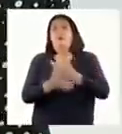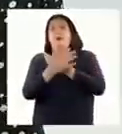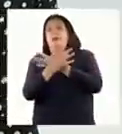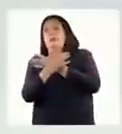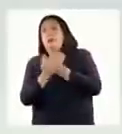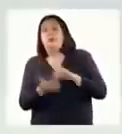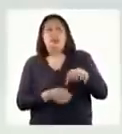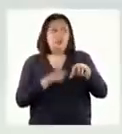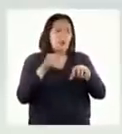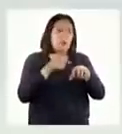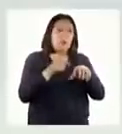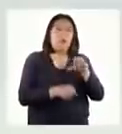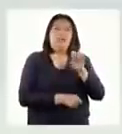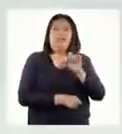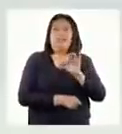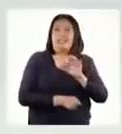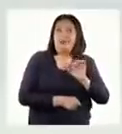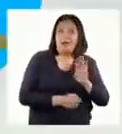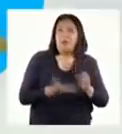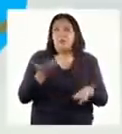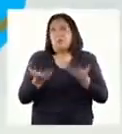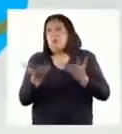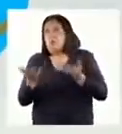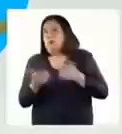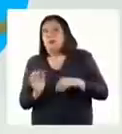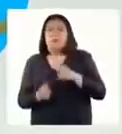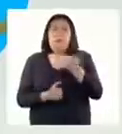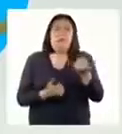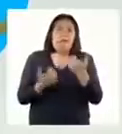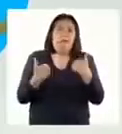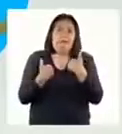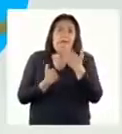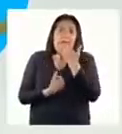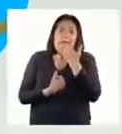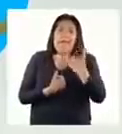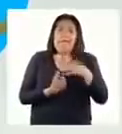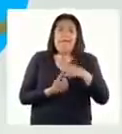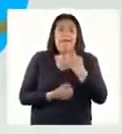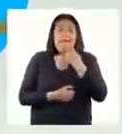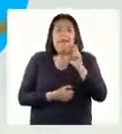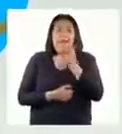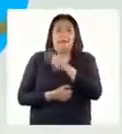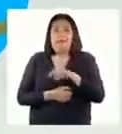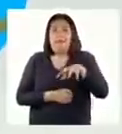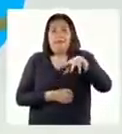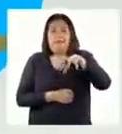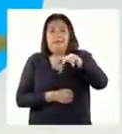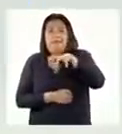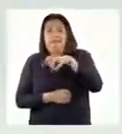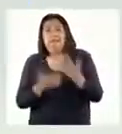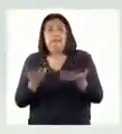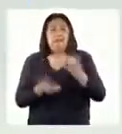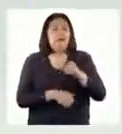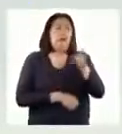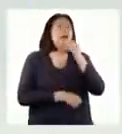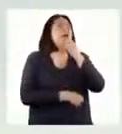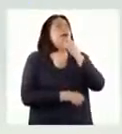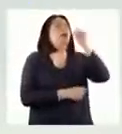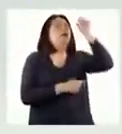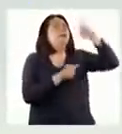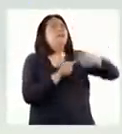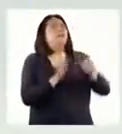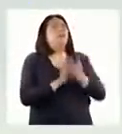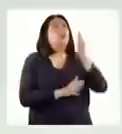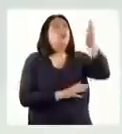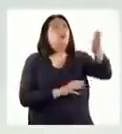mariposas o escarabajos. Quizás otros animales que me dan un poquito de miedo, la verdad, que son las serpientes o las arañas. Ah, y recuerdo que una vez que fui a